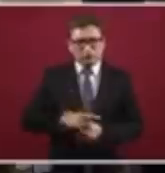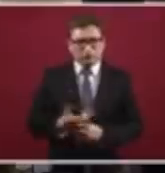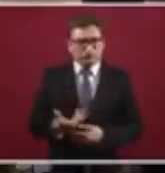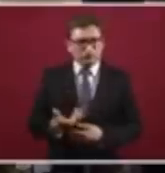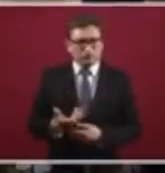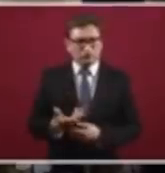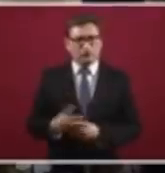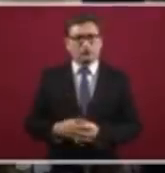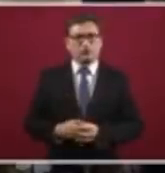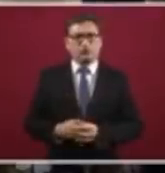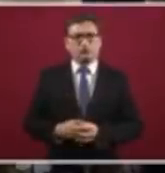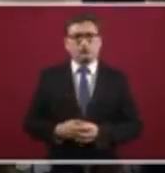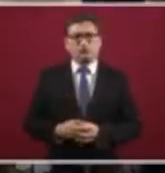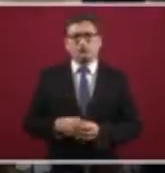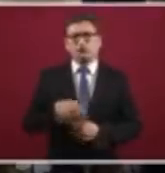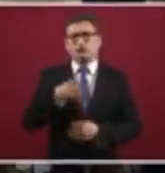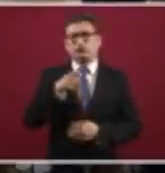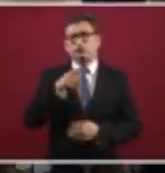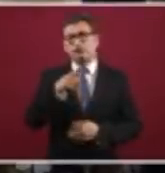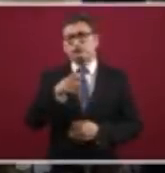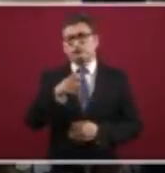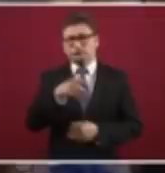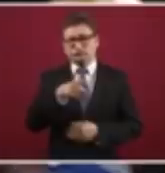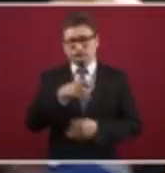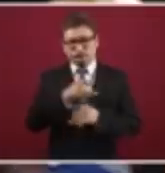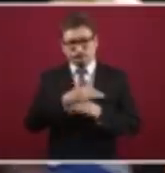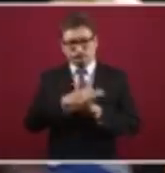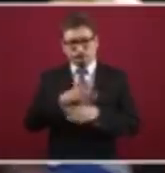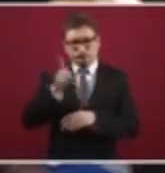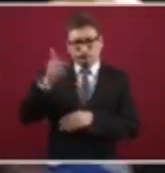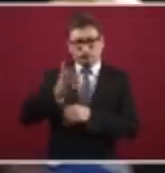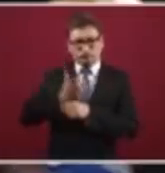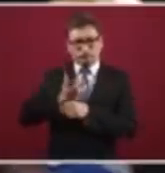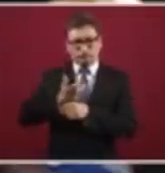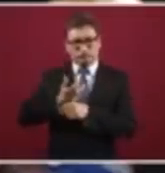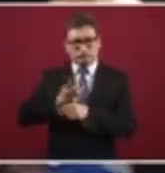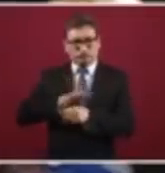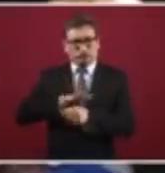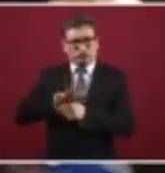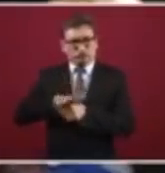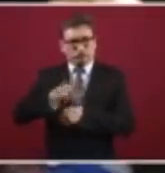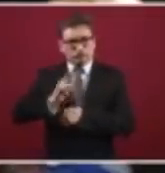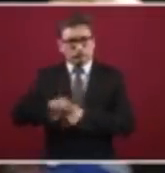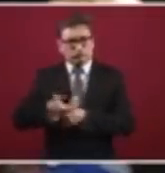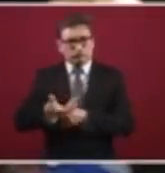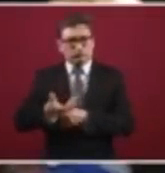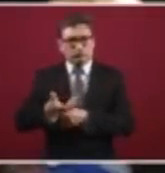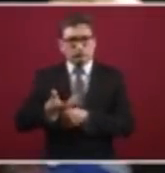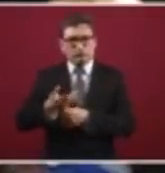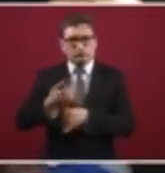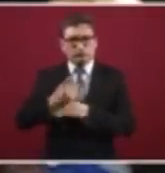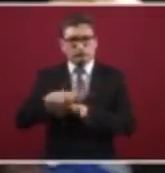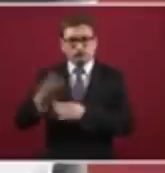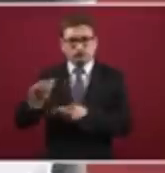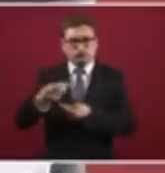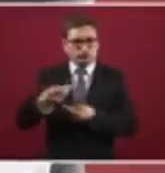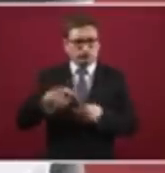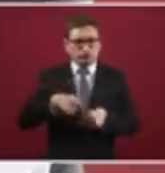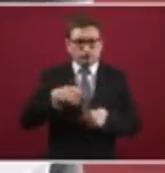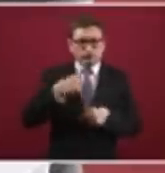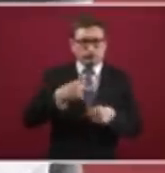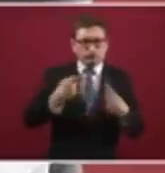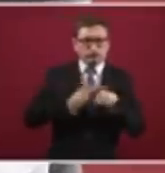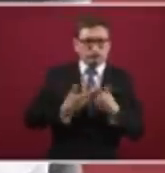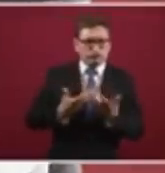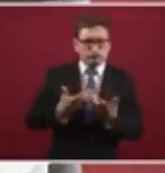qué información tiene allá en eeuu o qué información se está cruzando ya qué niveles